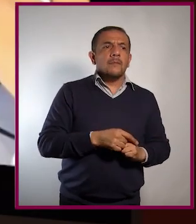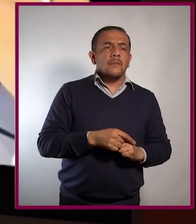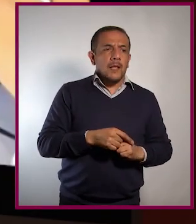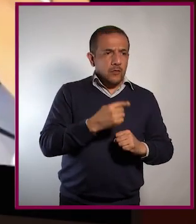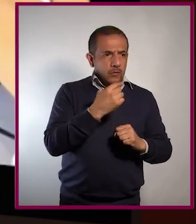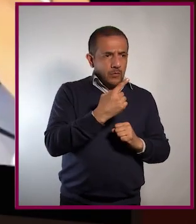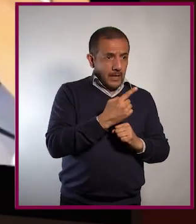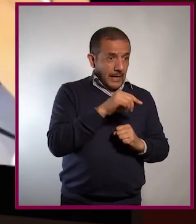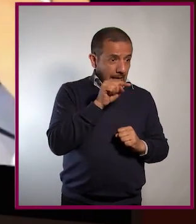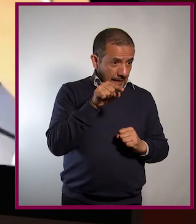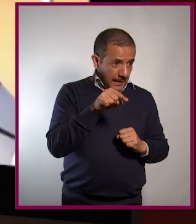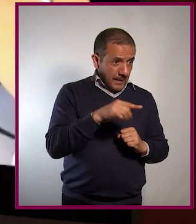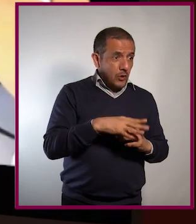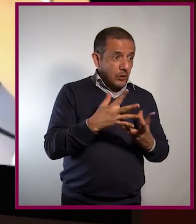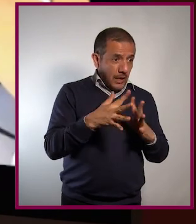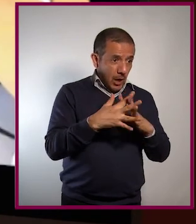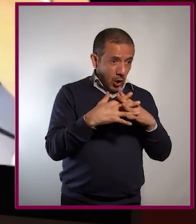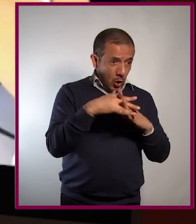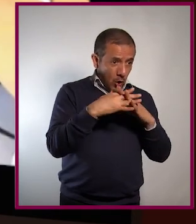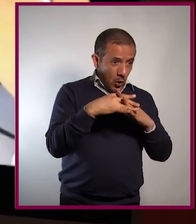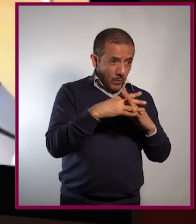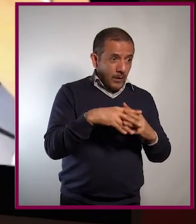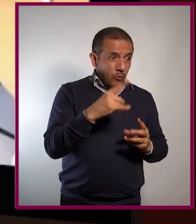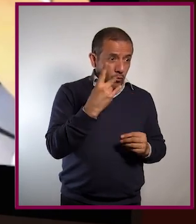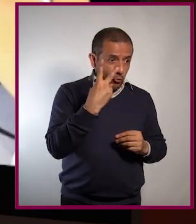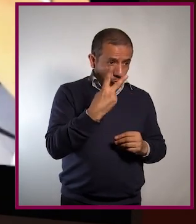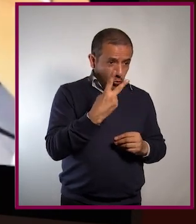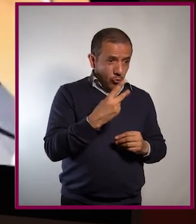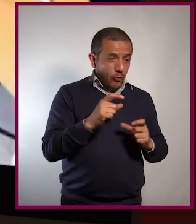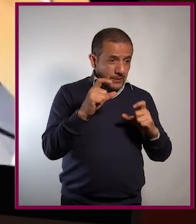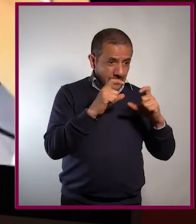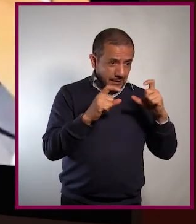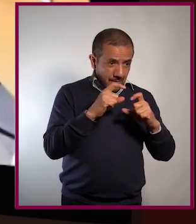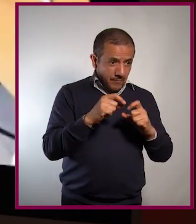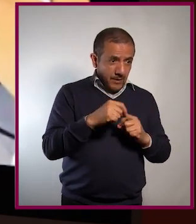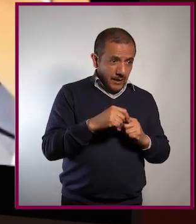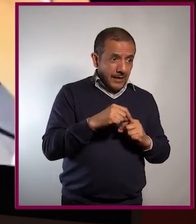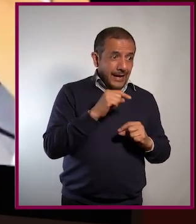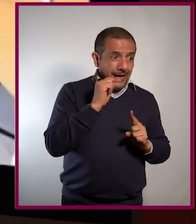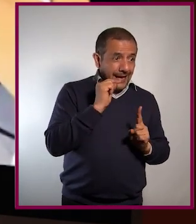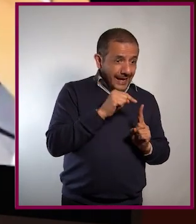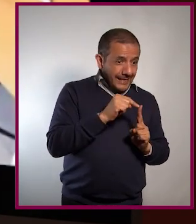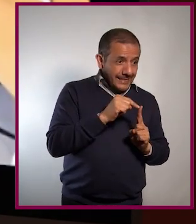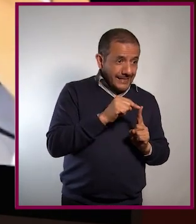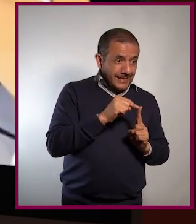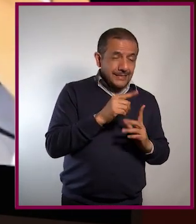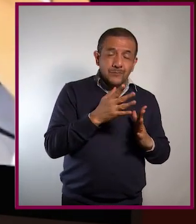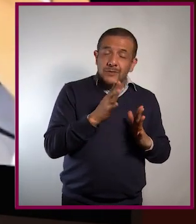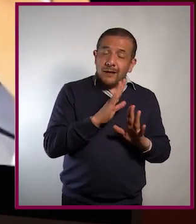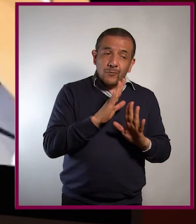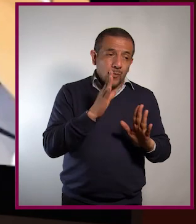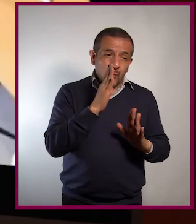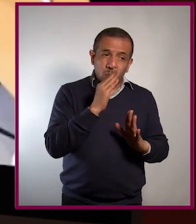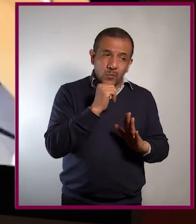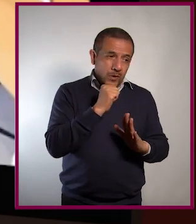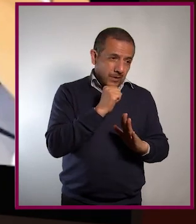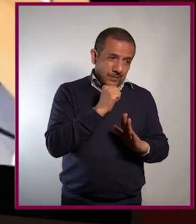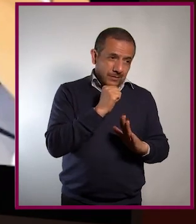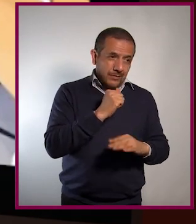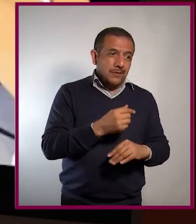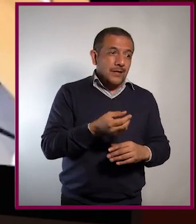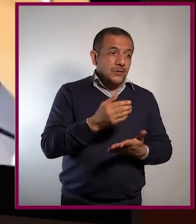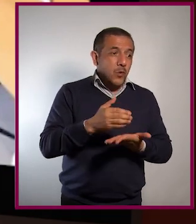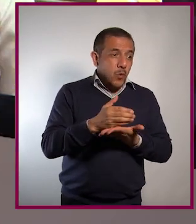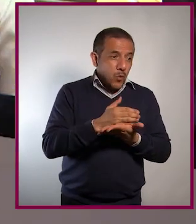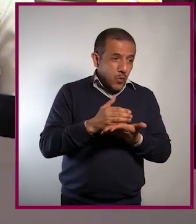a rifampicina, a la combinación de estos dos fármacos, es incurable con el